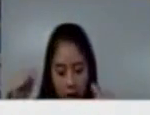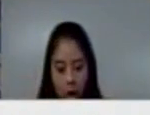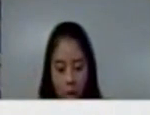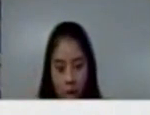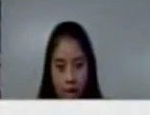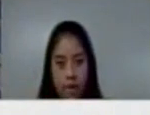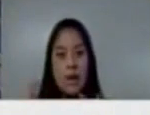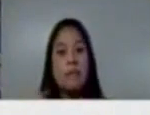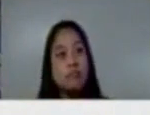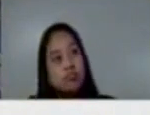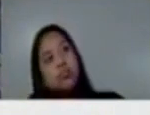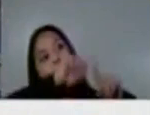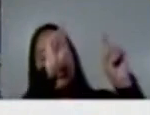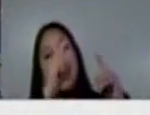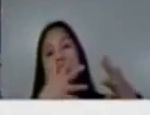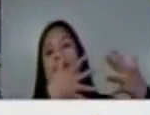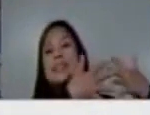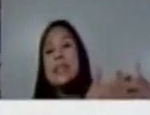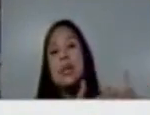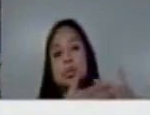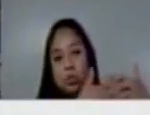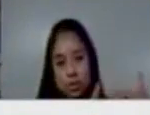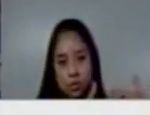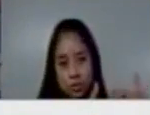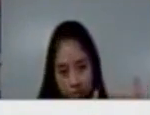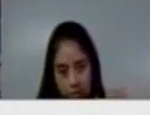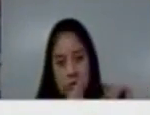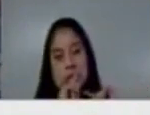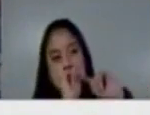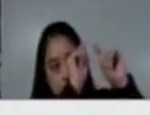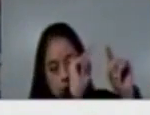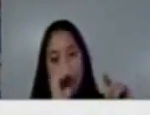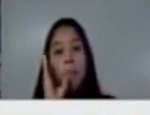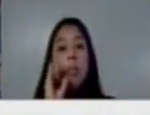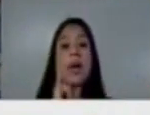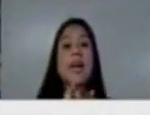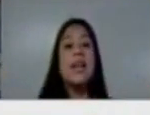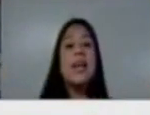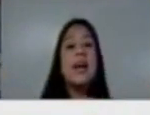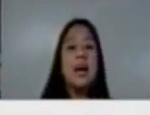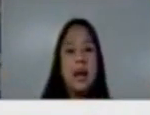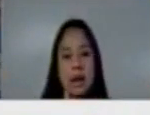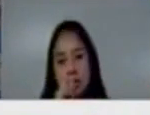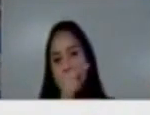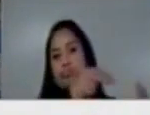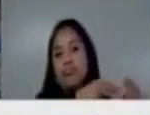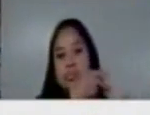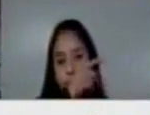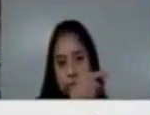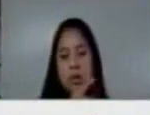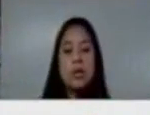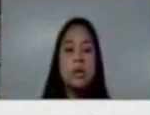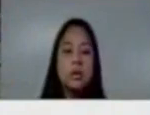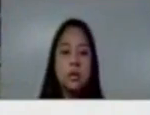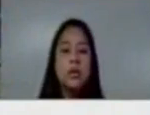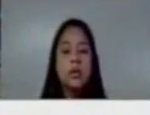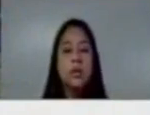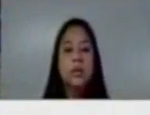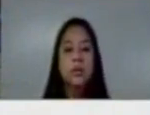ser extraditado a los Estados Unidos porque había ingresado ilegalmente a su país.